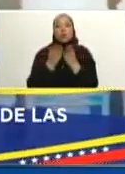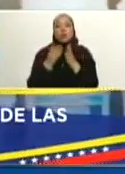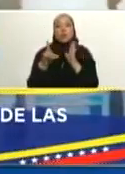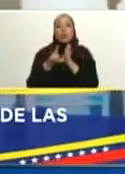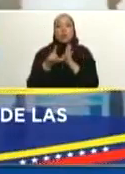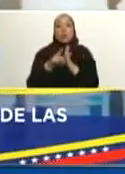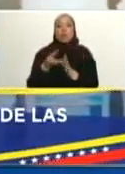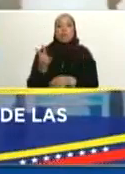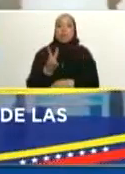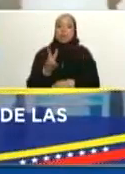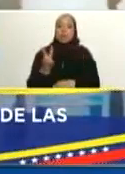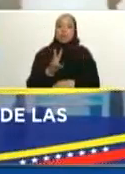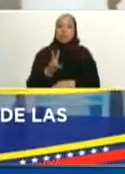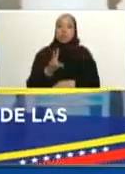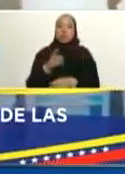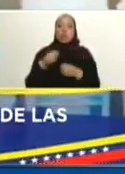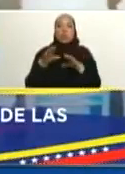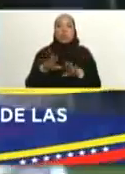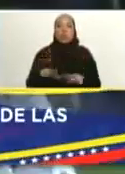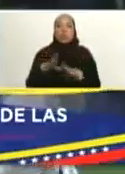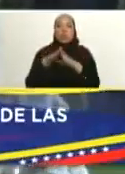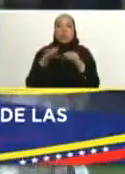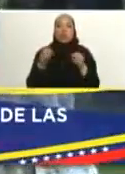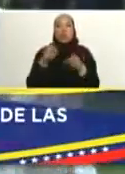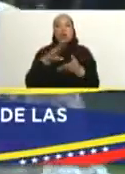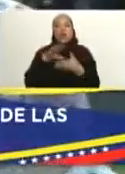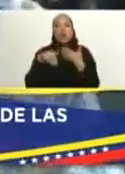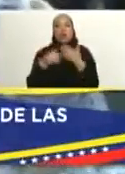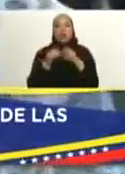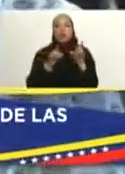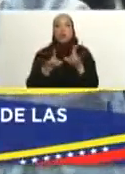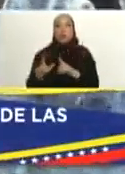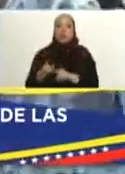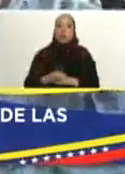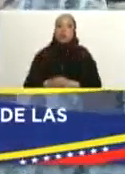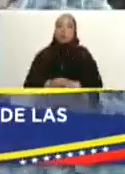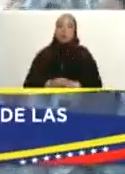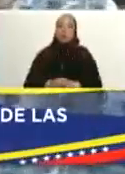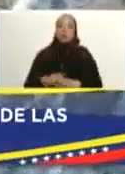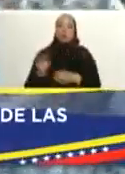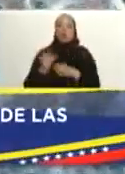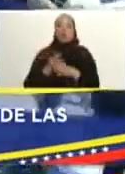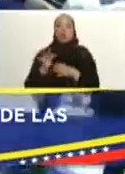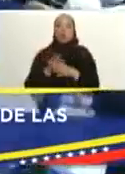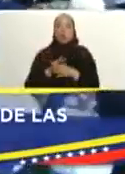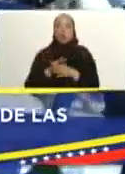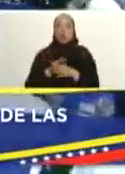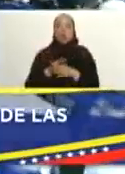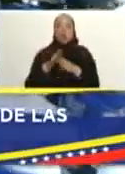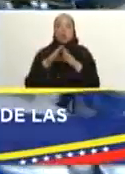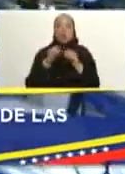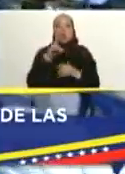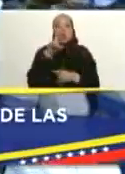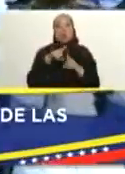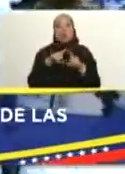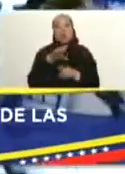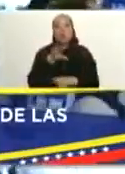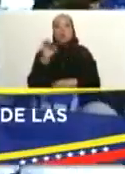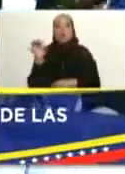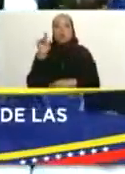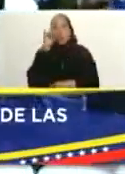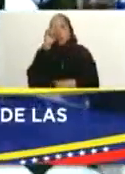del país y dejarlas totalmente recuperadas, totalmente funcionales. El 100% es la